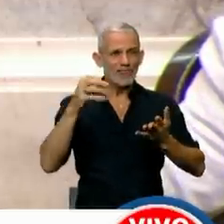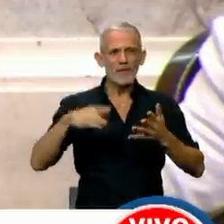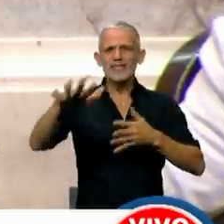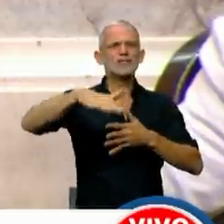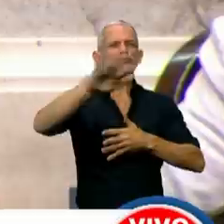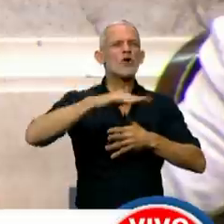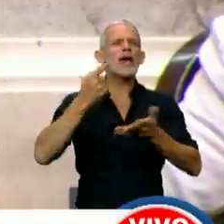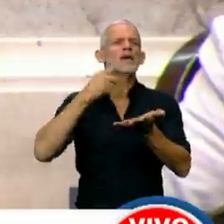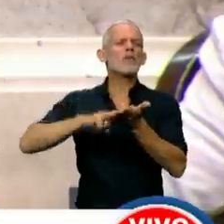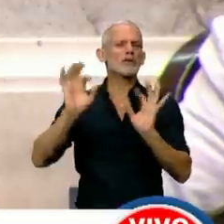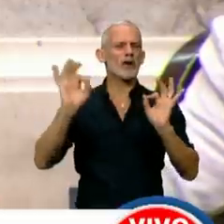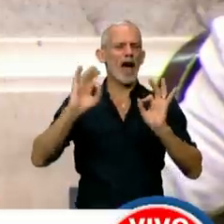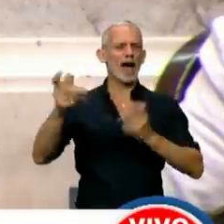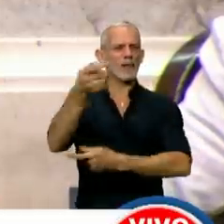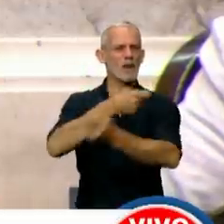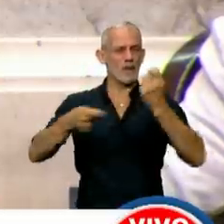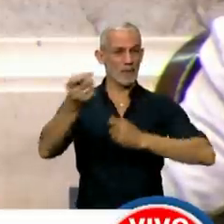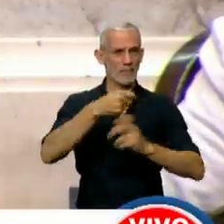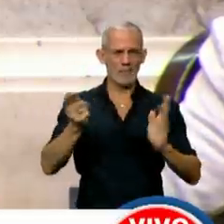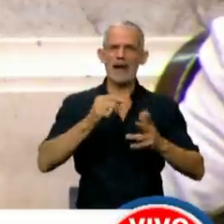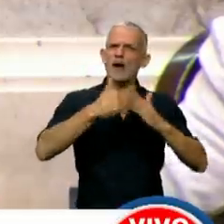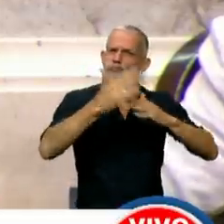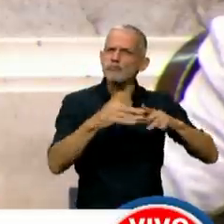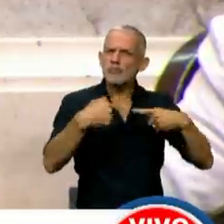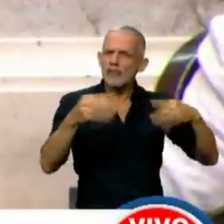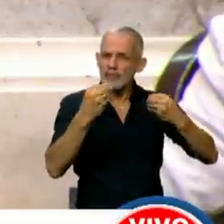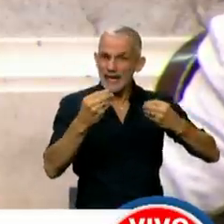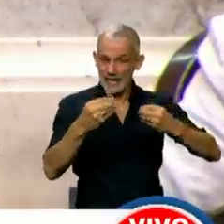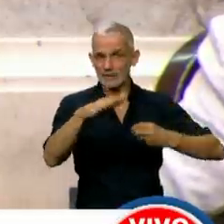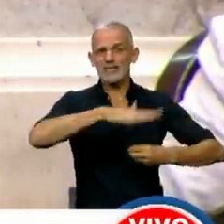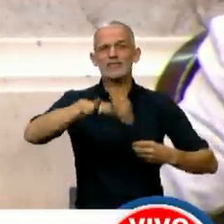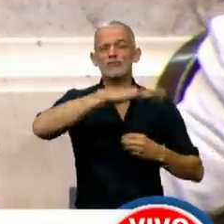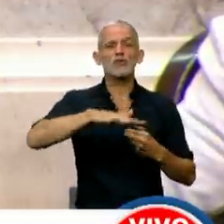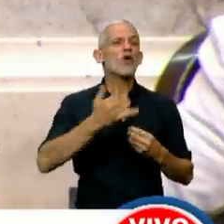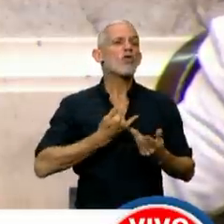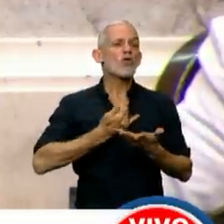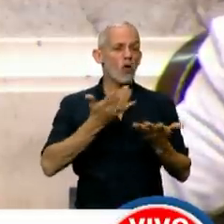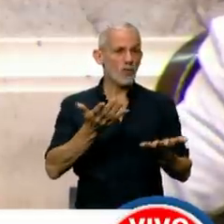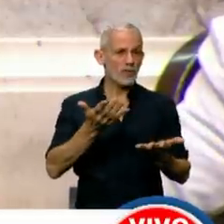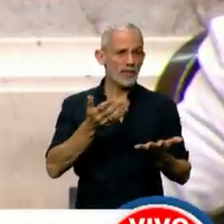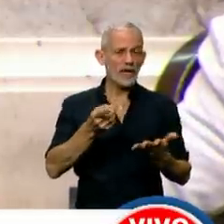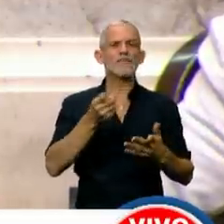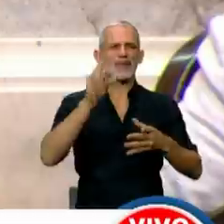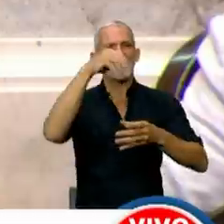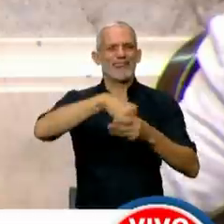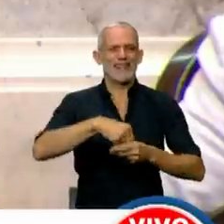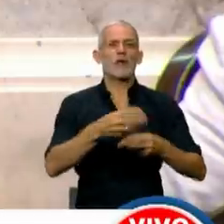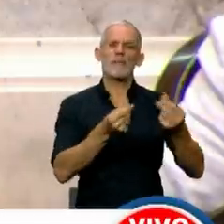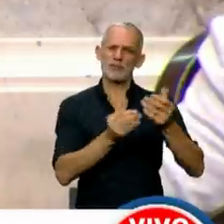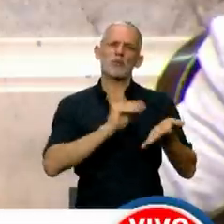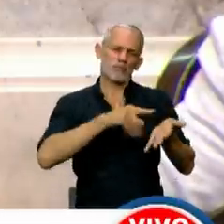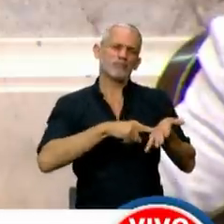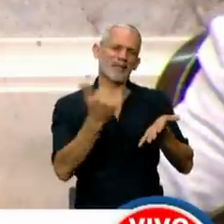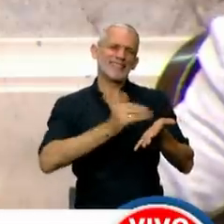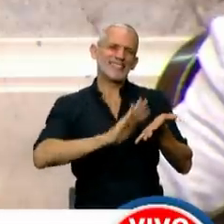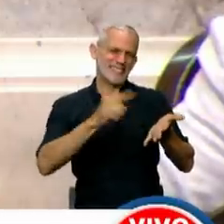franca estas obras de infraestructura están en su gran mayoría dentro del presupuesto